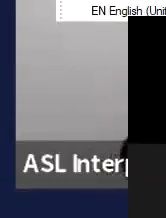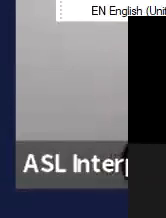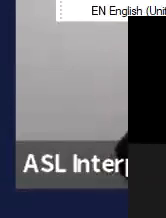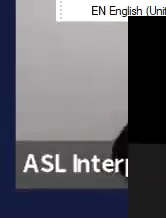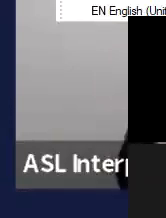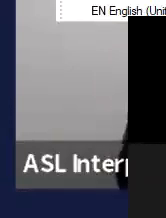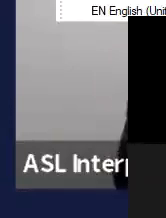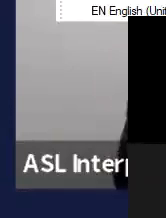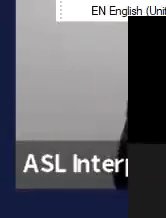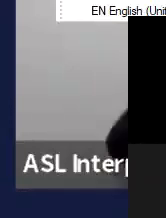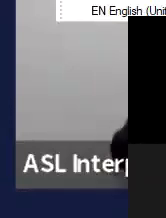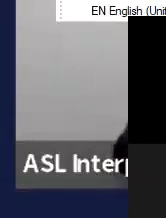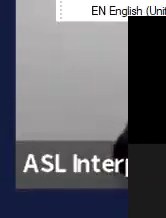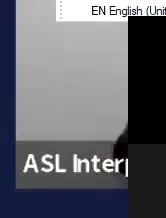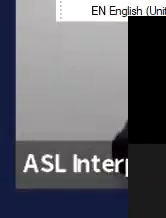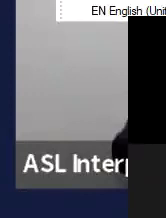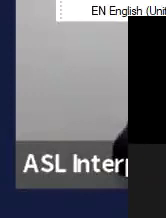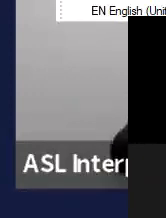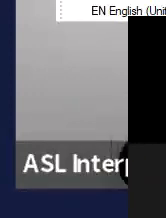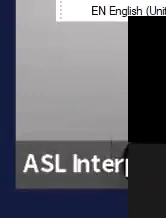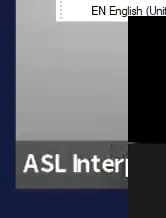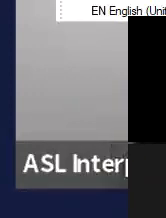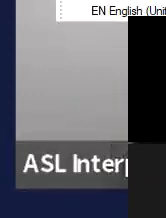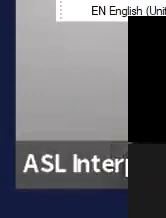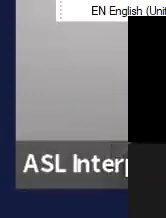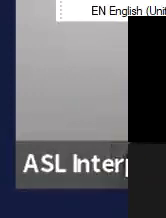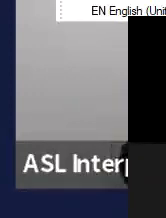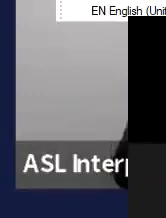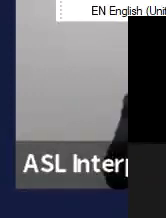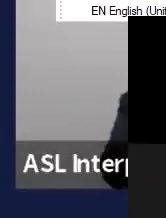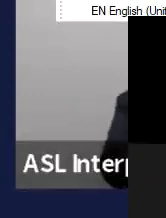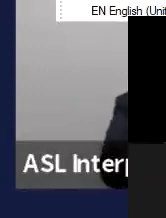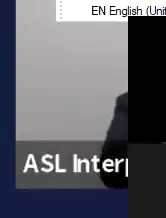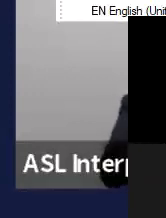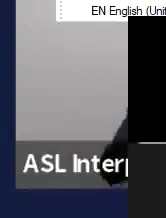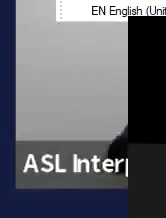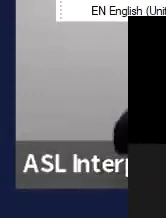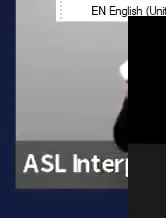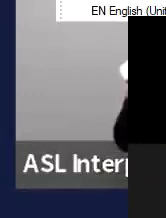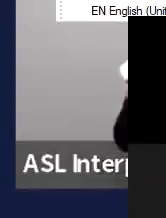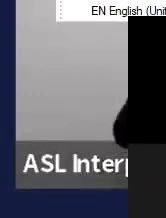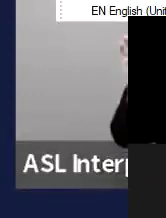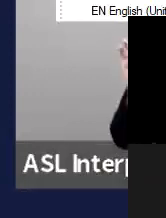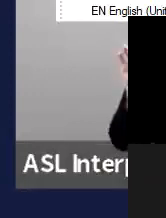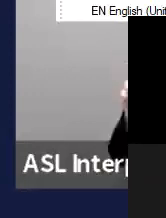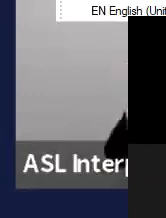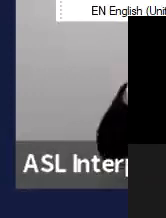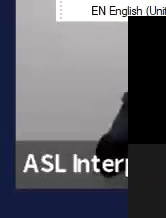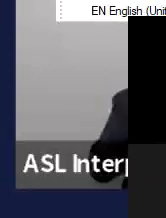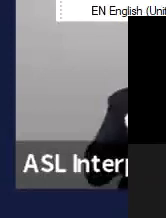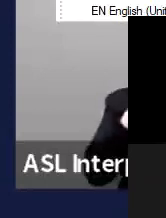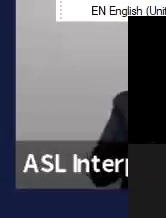también incluye a todos los ambientes en interiores escolares y eso también sigue los lineamientos del